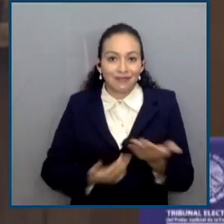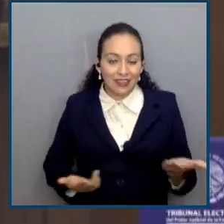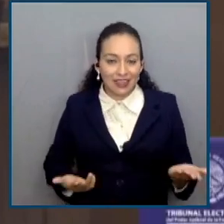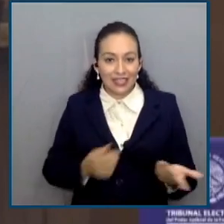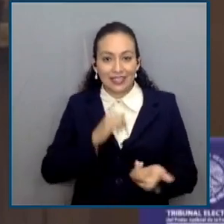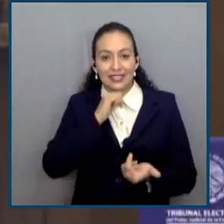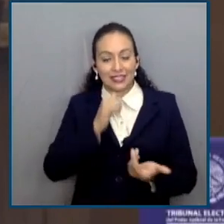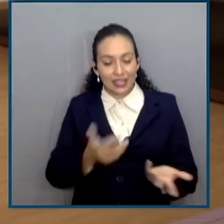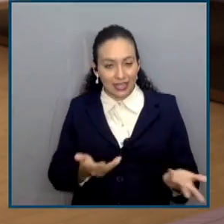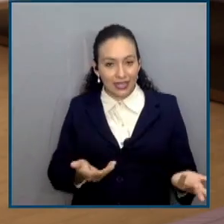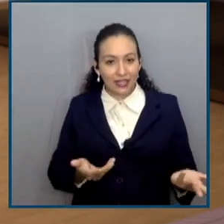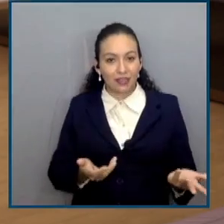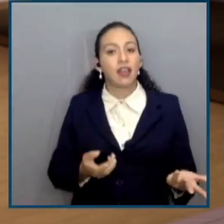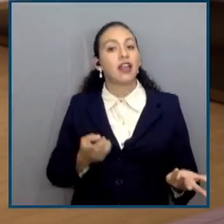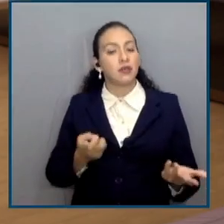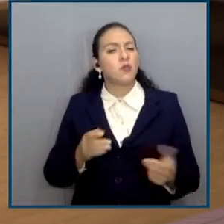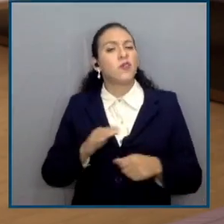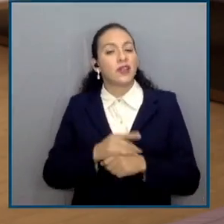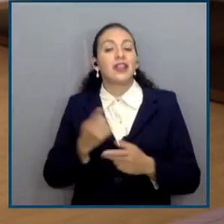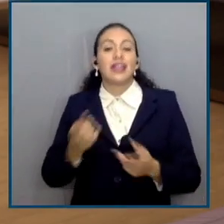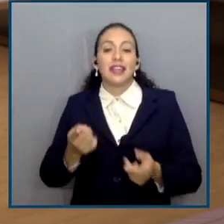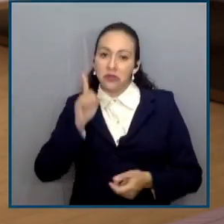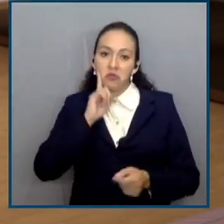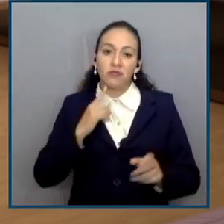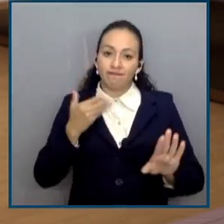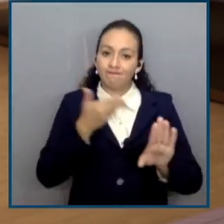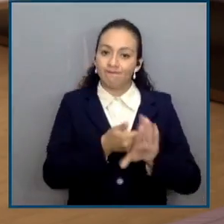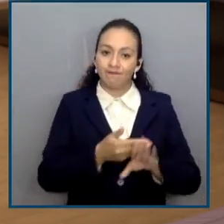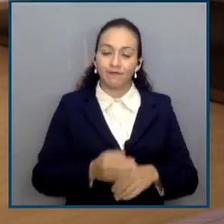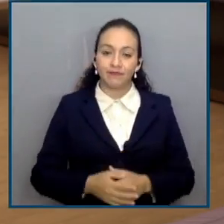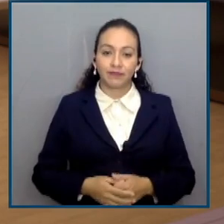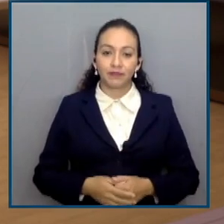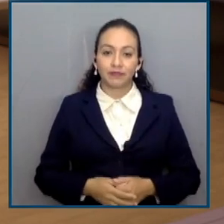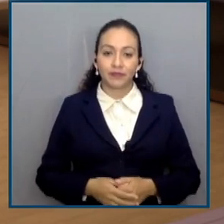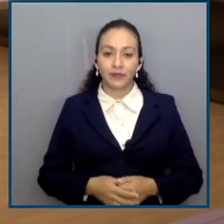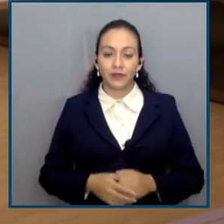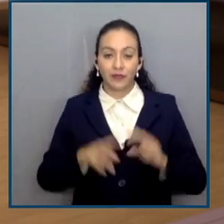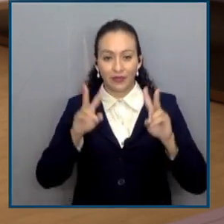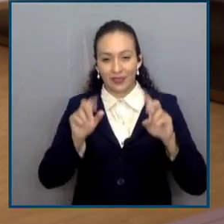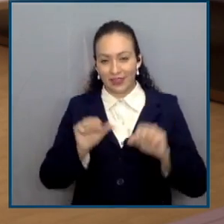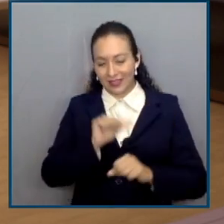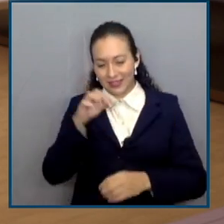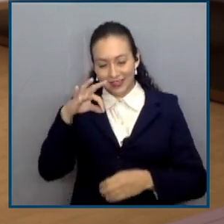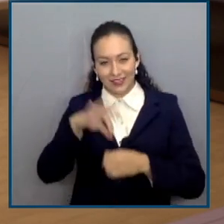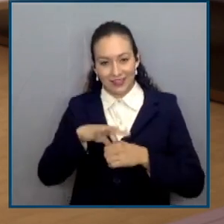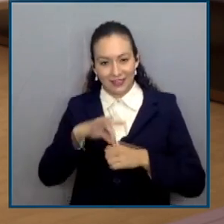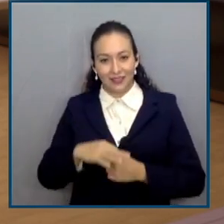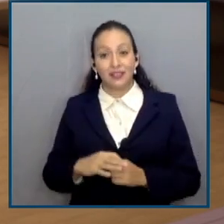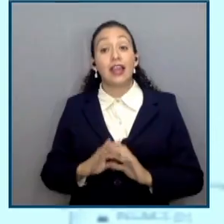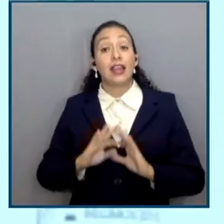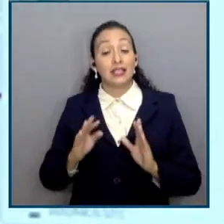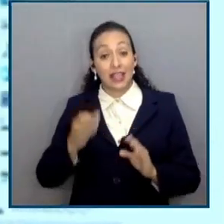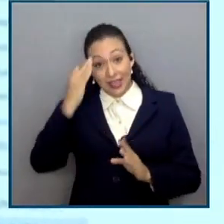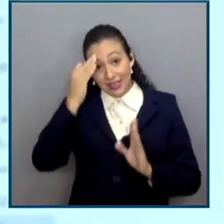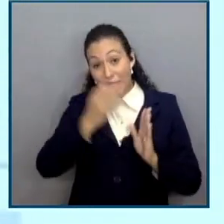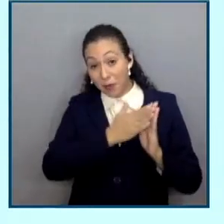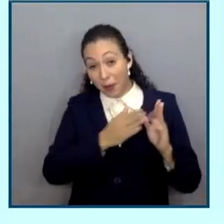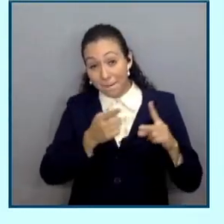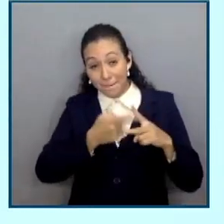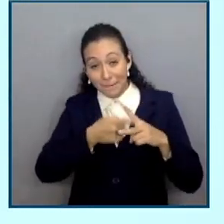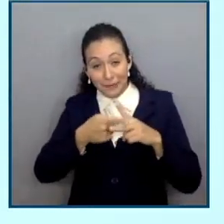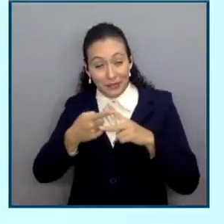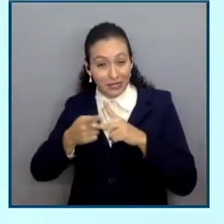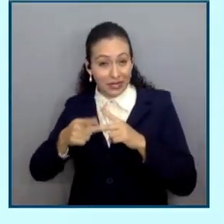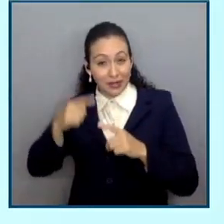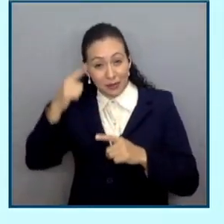contra las mujeres. Y en más temas electorales, tras la etapa de resultados y declaración de validez, cuando se realiza